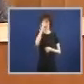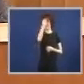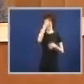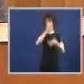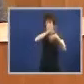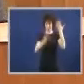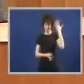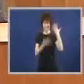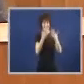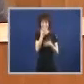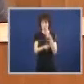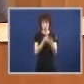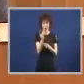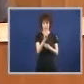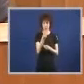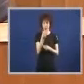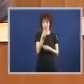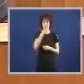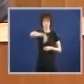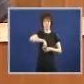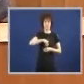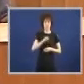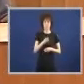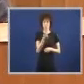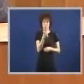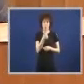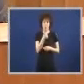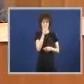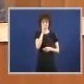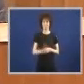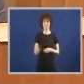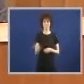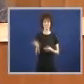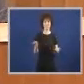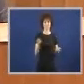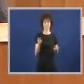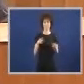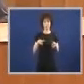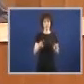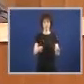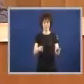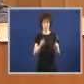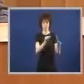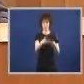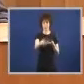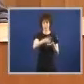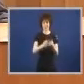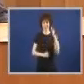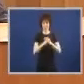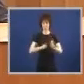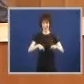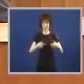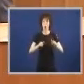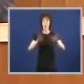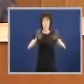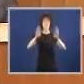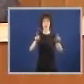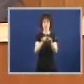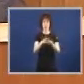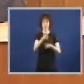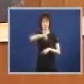tanto, non facéndoas, entendemos que non deixa de ser un pouco papel mollado xa desde o primeiro momento esta proposta de teito de gasto. En todo caso,